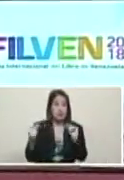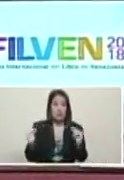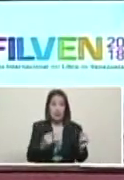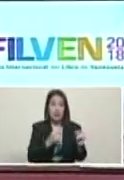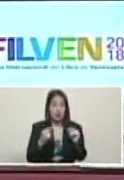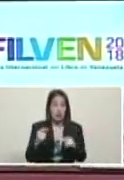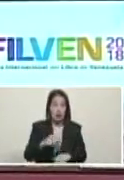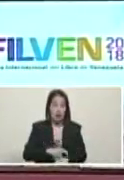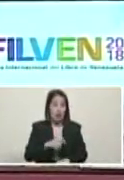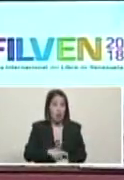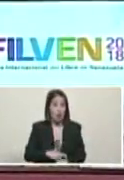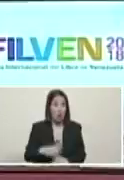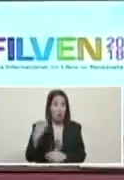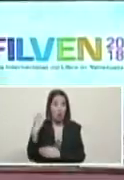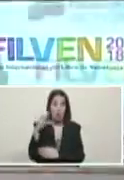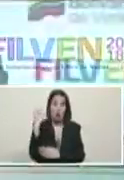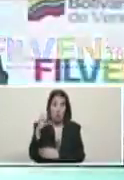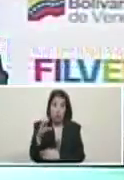Colombia